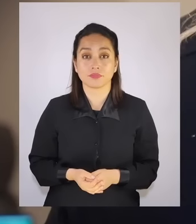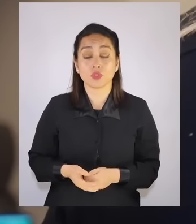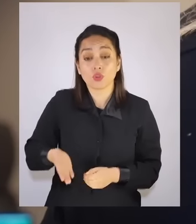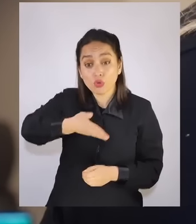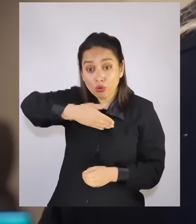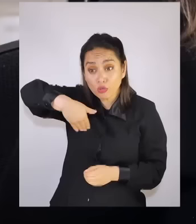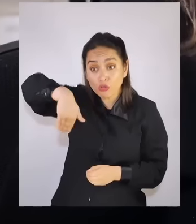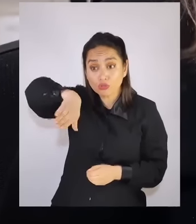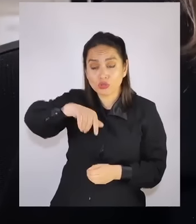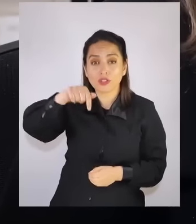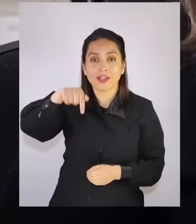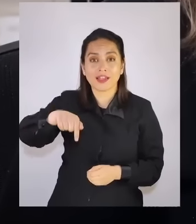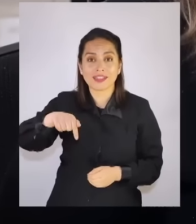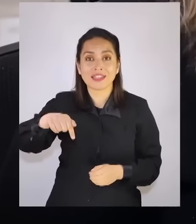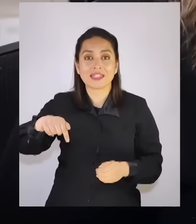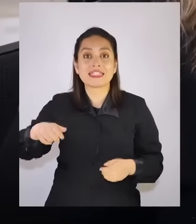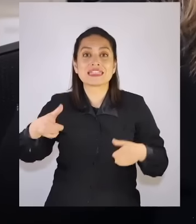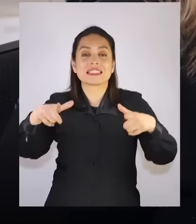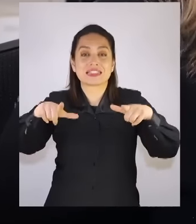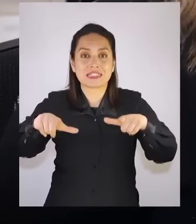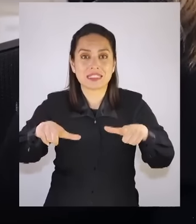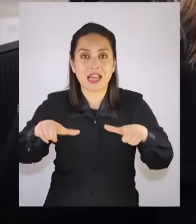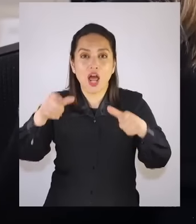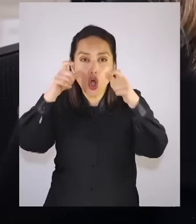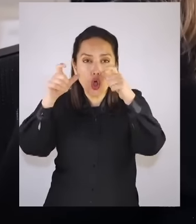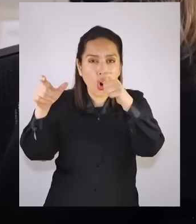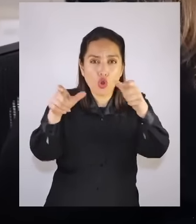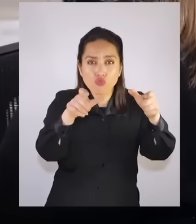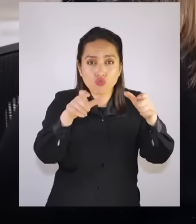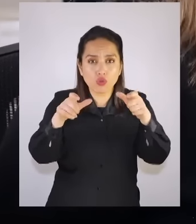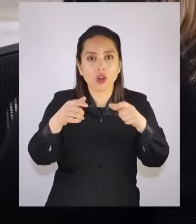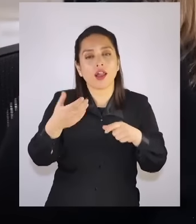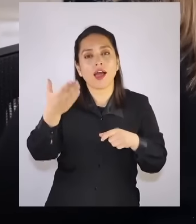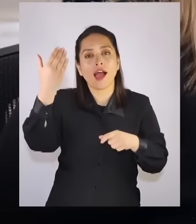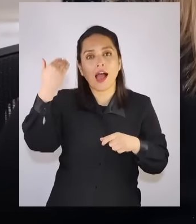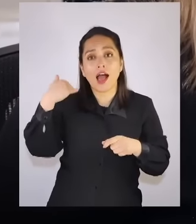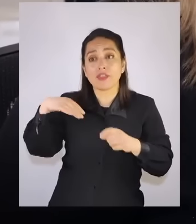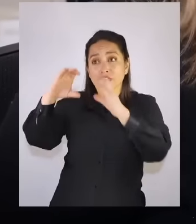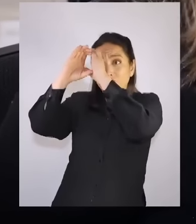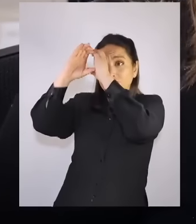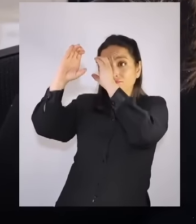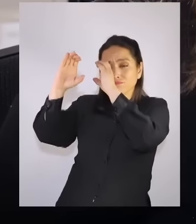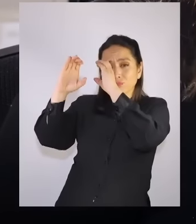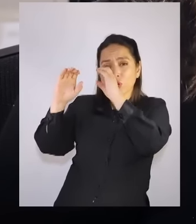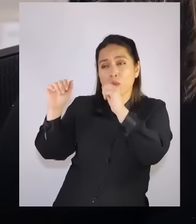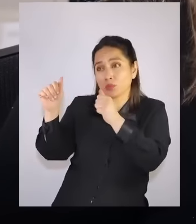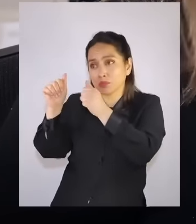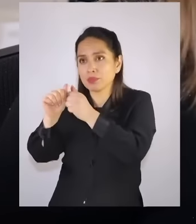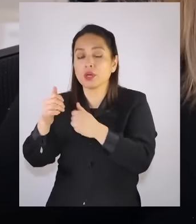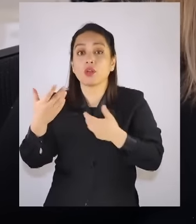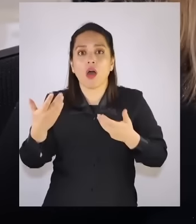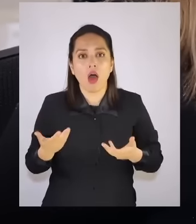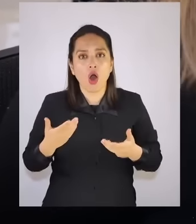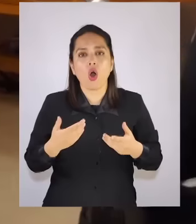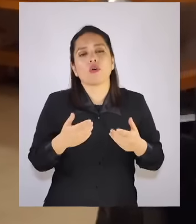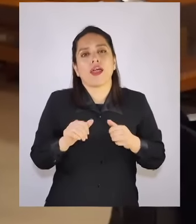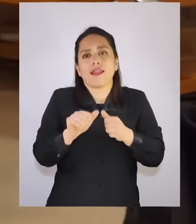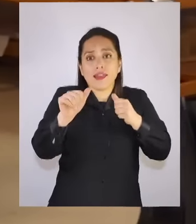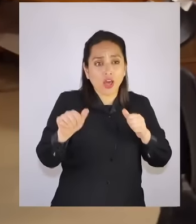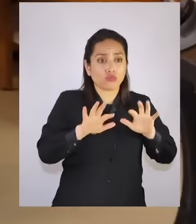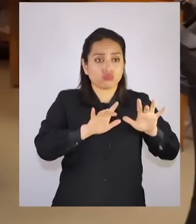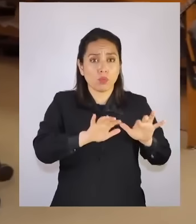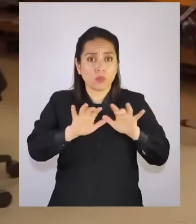Nosotros estamos aquí en la sala de control. Antiguamente estábamos, ¿cierto?, al lado del telescopio observando. Hoy día manejamos todo desde distintos computadores.